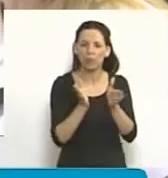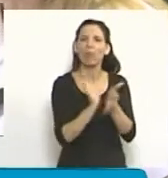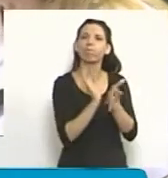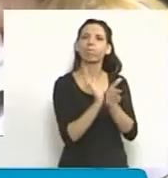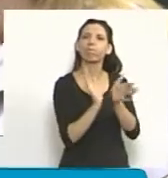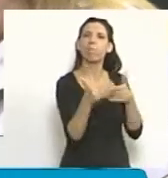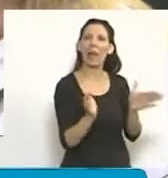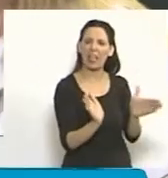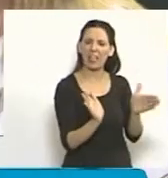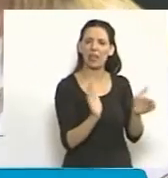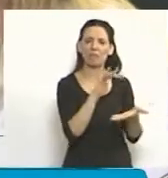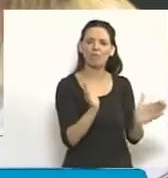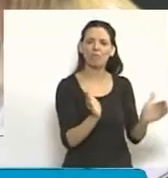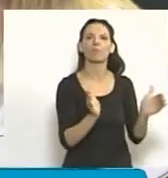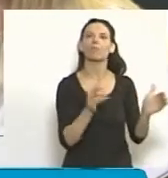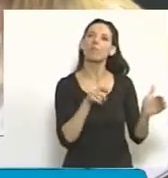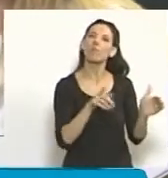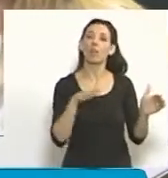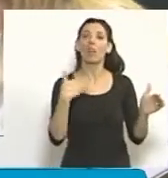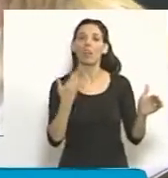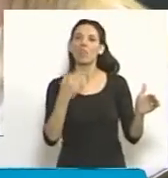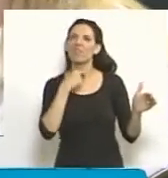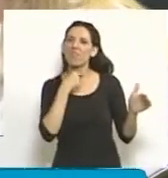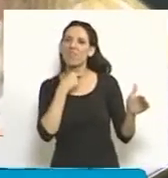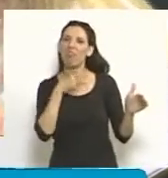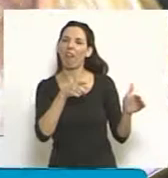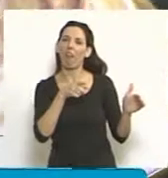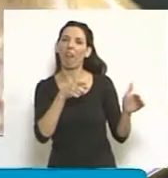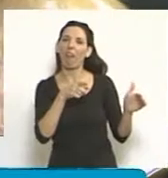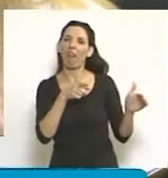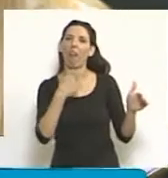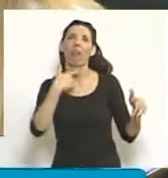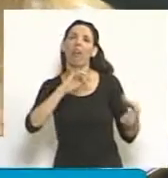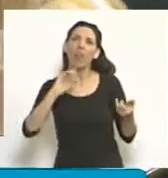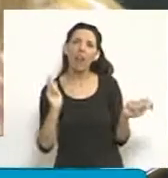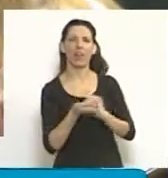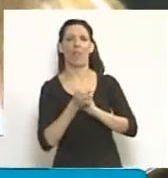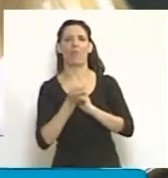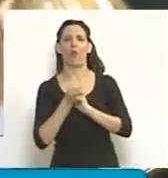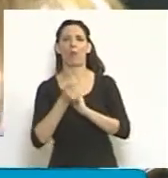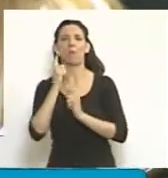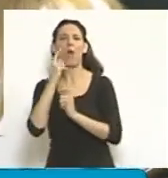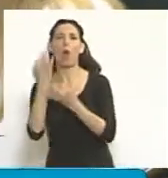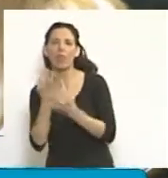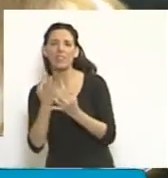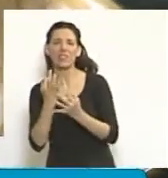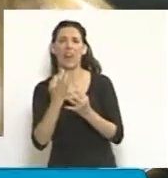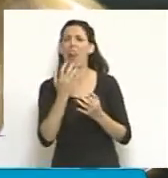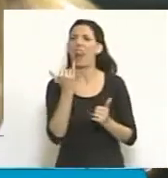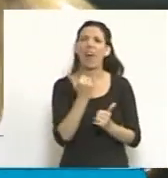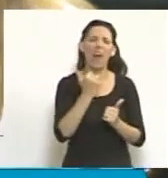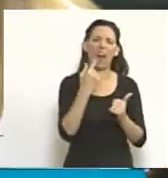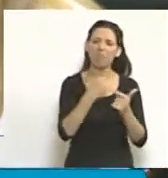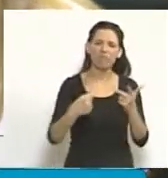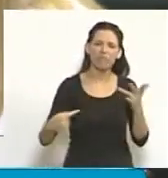a través de los cuales tiene la intención de impulsar una reforma judicial. Una vez más, un paquete destinado